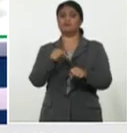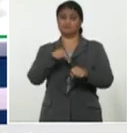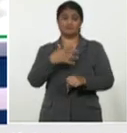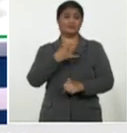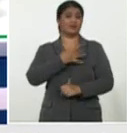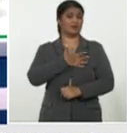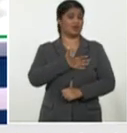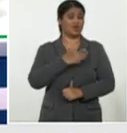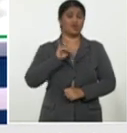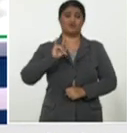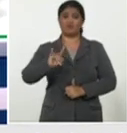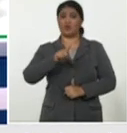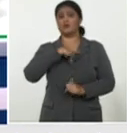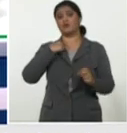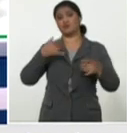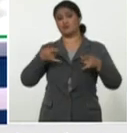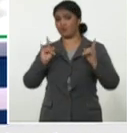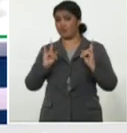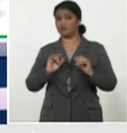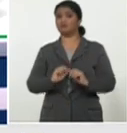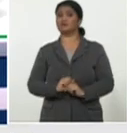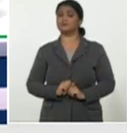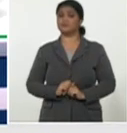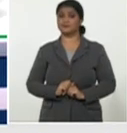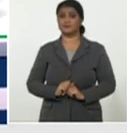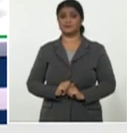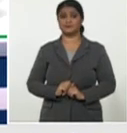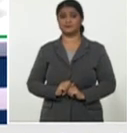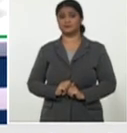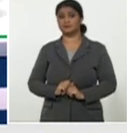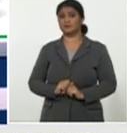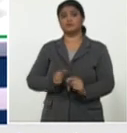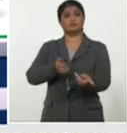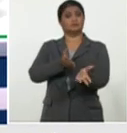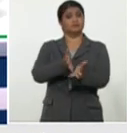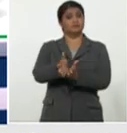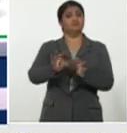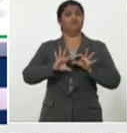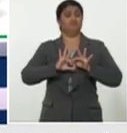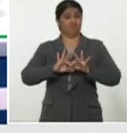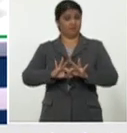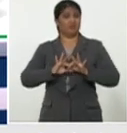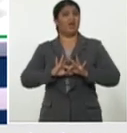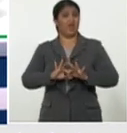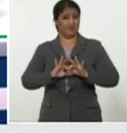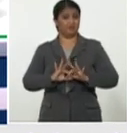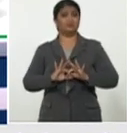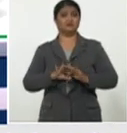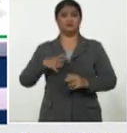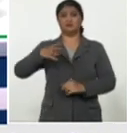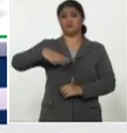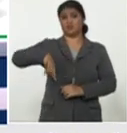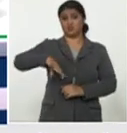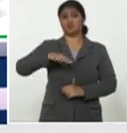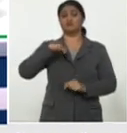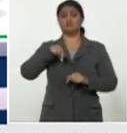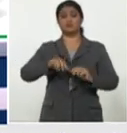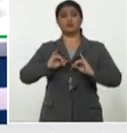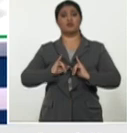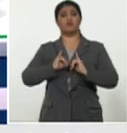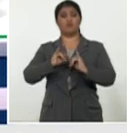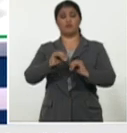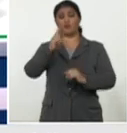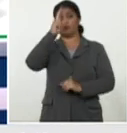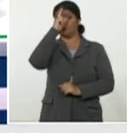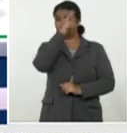fallecidos como consecuencia de la enfermedad. Sigue siendo muy compleja la situación epidemiológica, lo ha declarado en conferencia de prensa